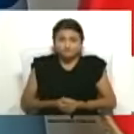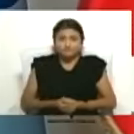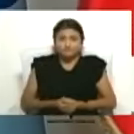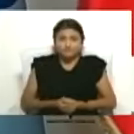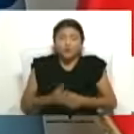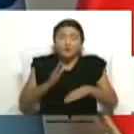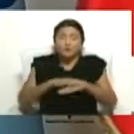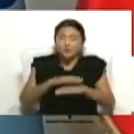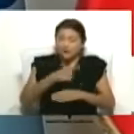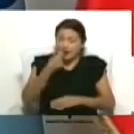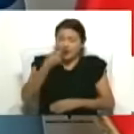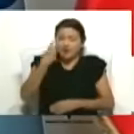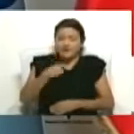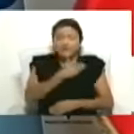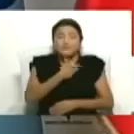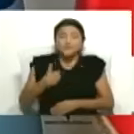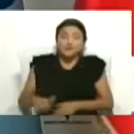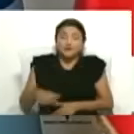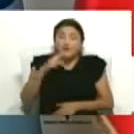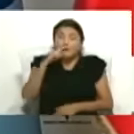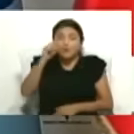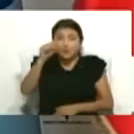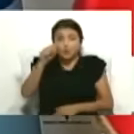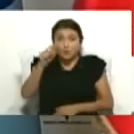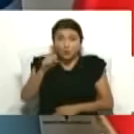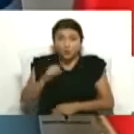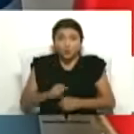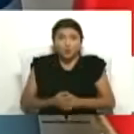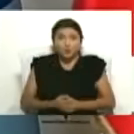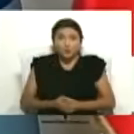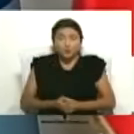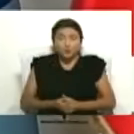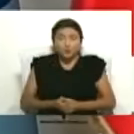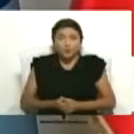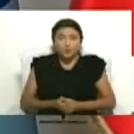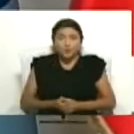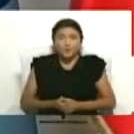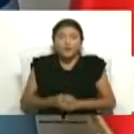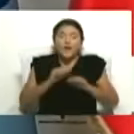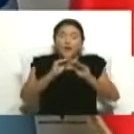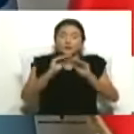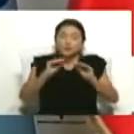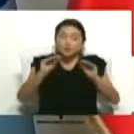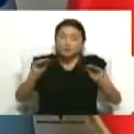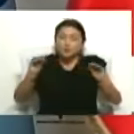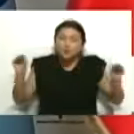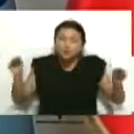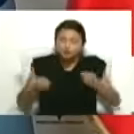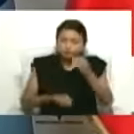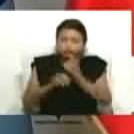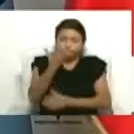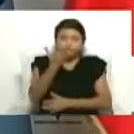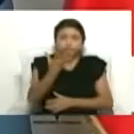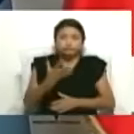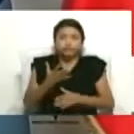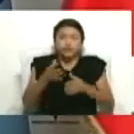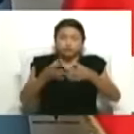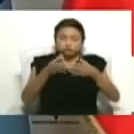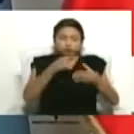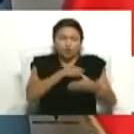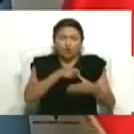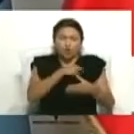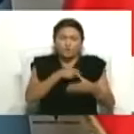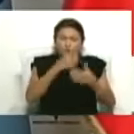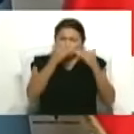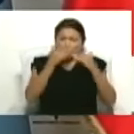Ayer, el ciudadano presidente de la República, Nicolás Maduro, anunció la creación de la Alta Comisión Nacional